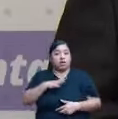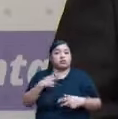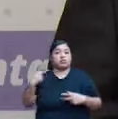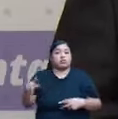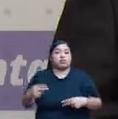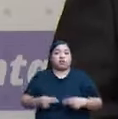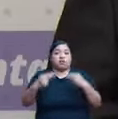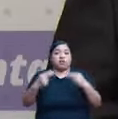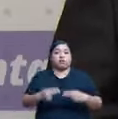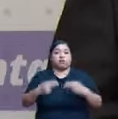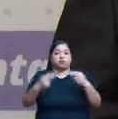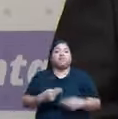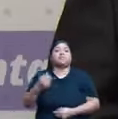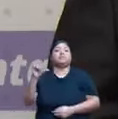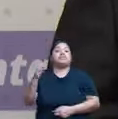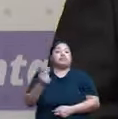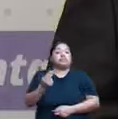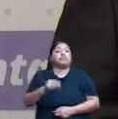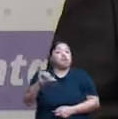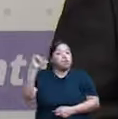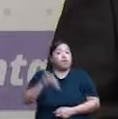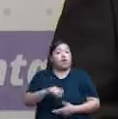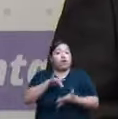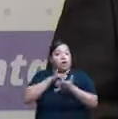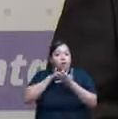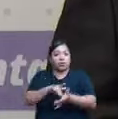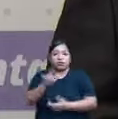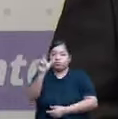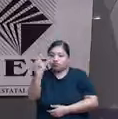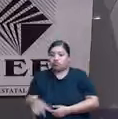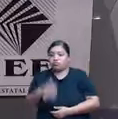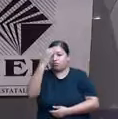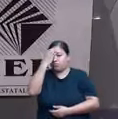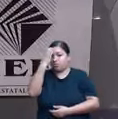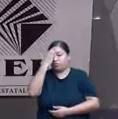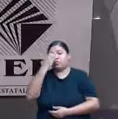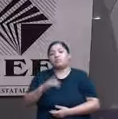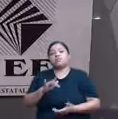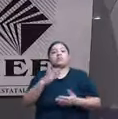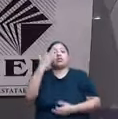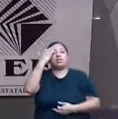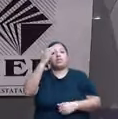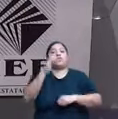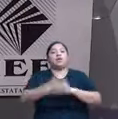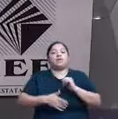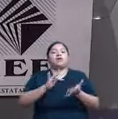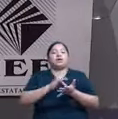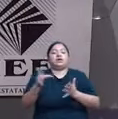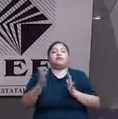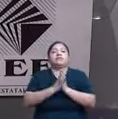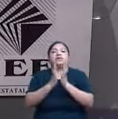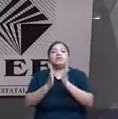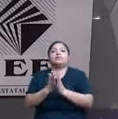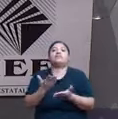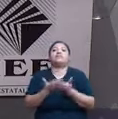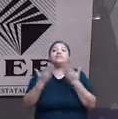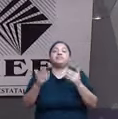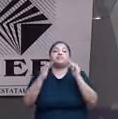apoyo, hoy necesitan de una persona que realmente conozca sus necesidades. Su tiempo se agotó. Muchas gracias por su participación, candidata.